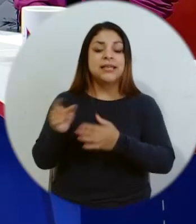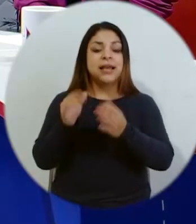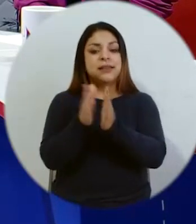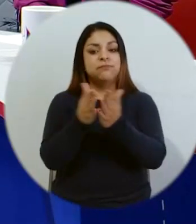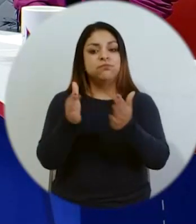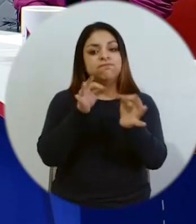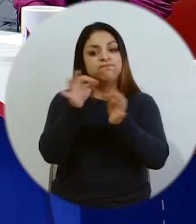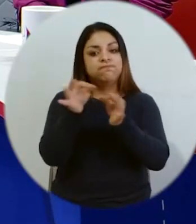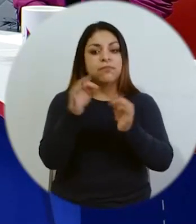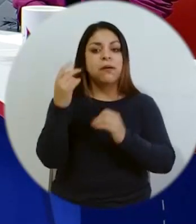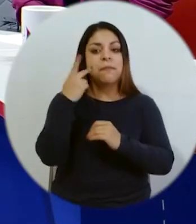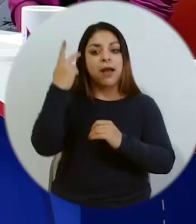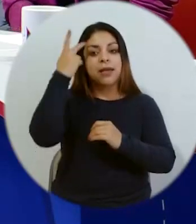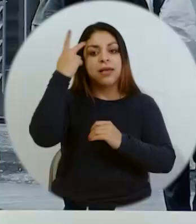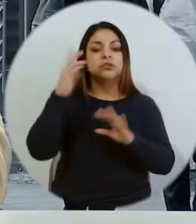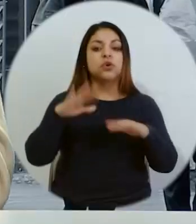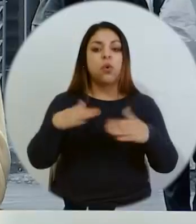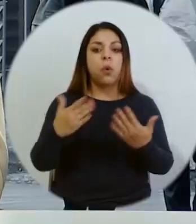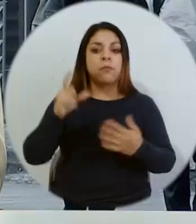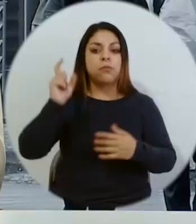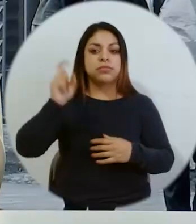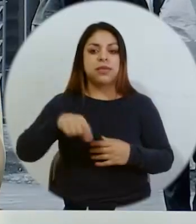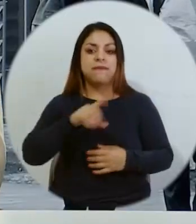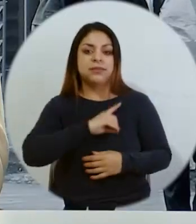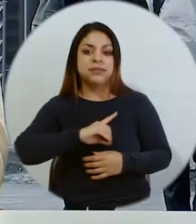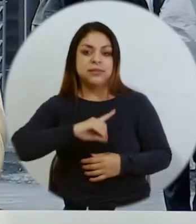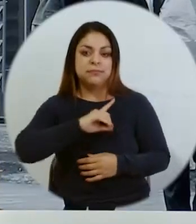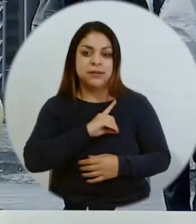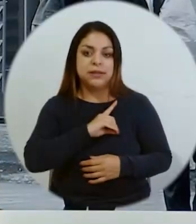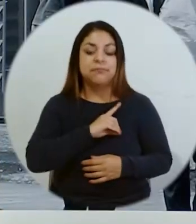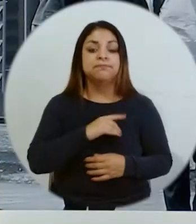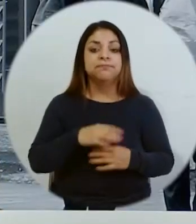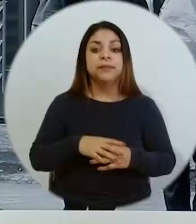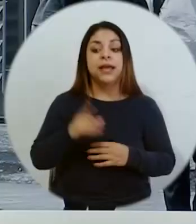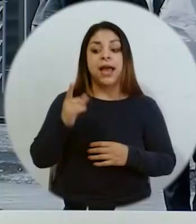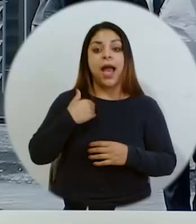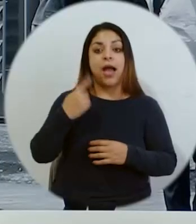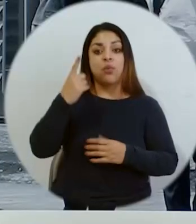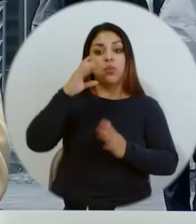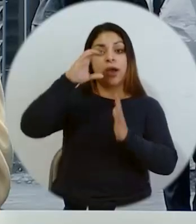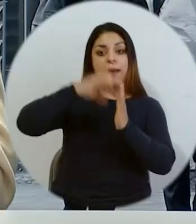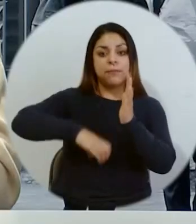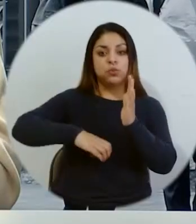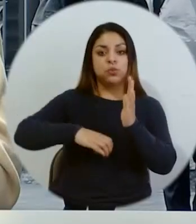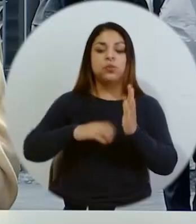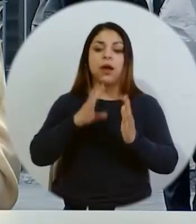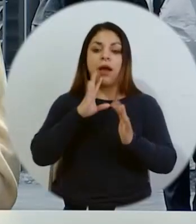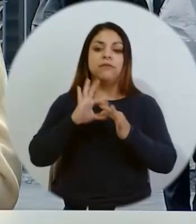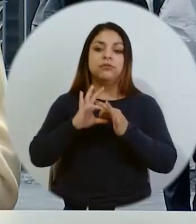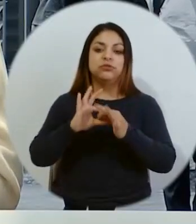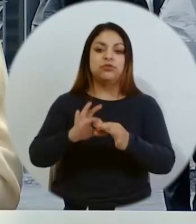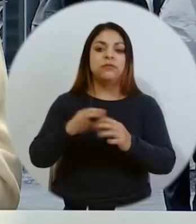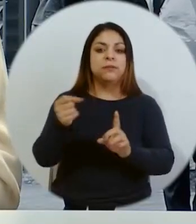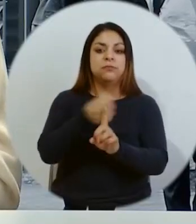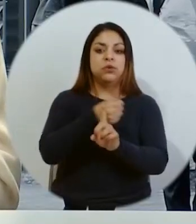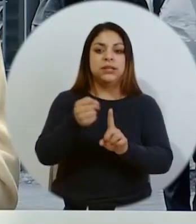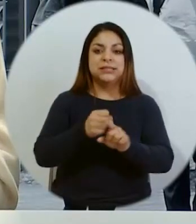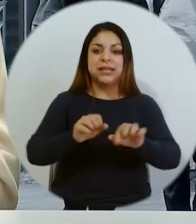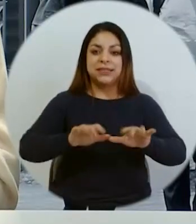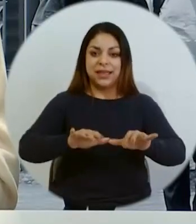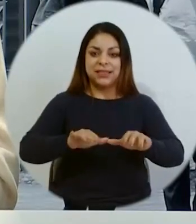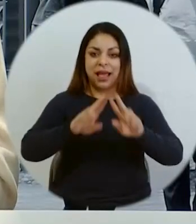los padres y a las madres cómo es que se debe disciplinar. Y dentro de eso hay un capítulo precisamente de la violencia